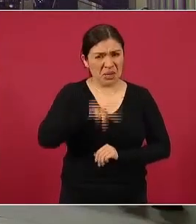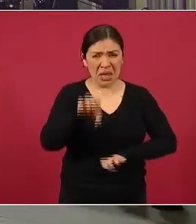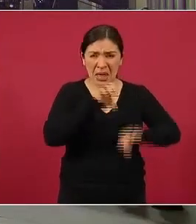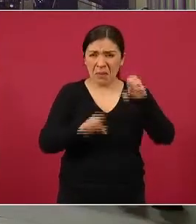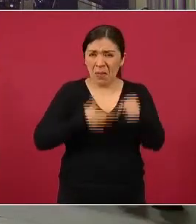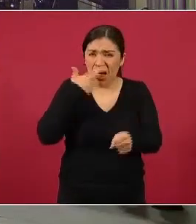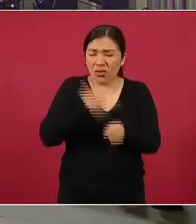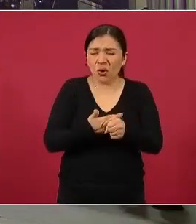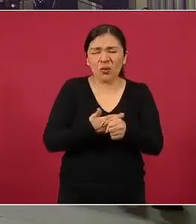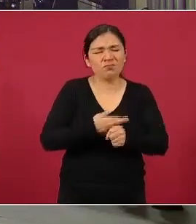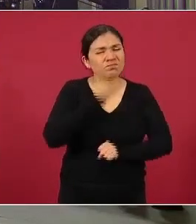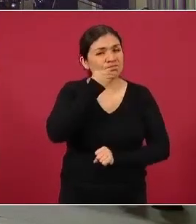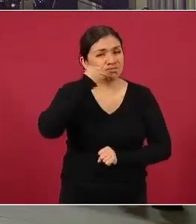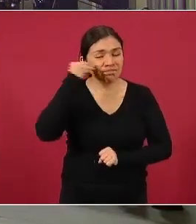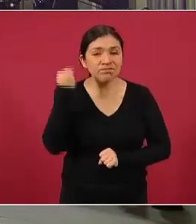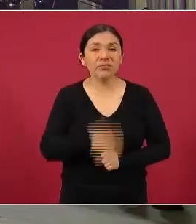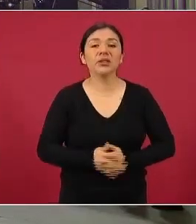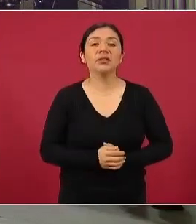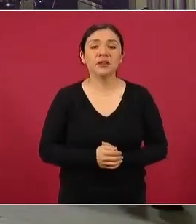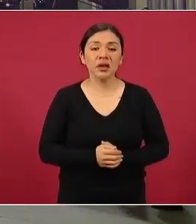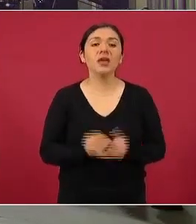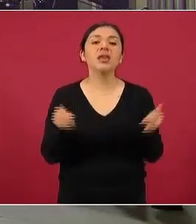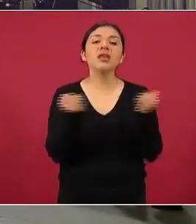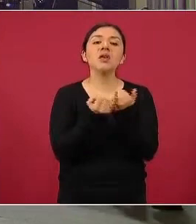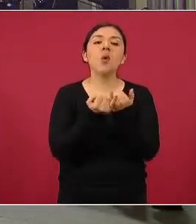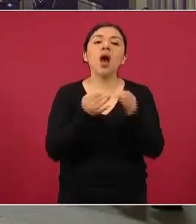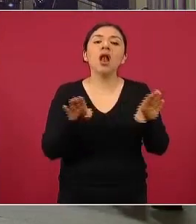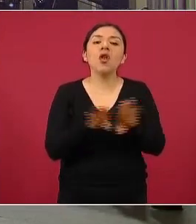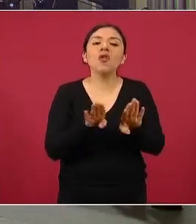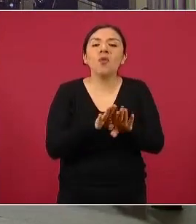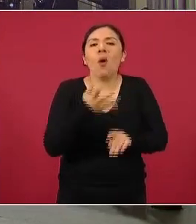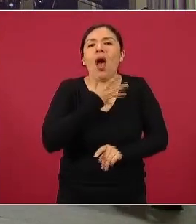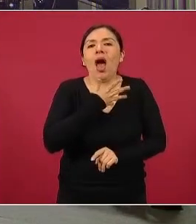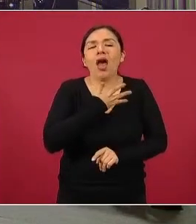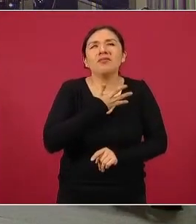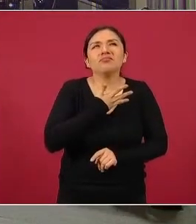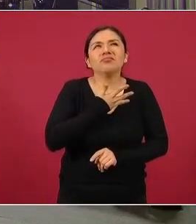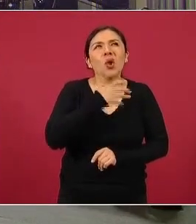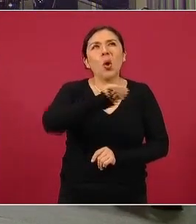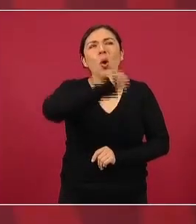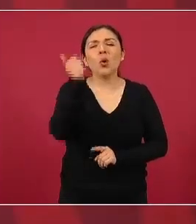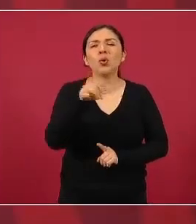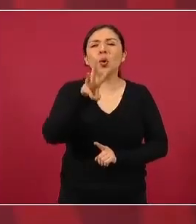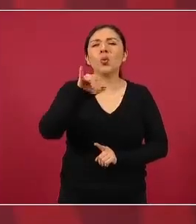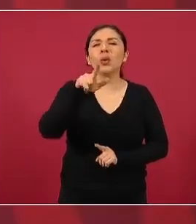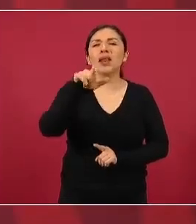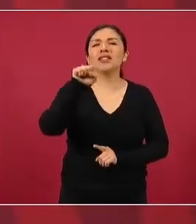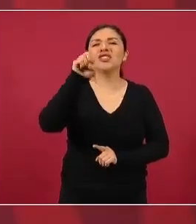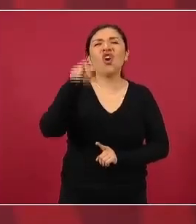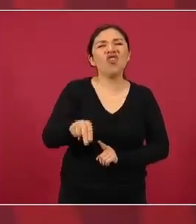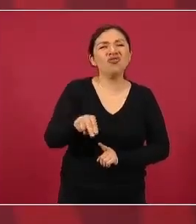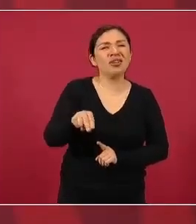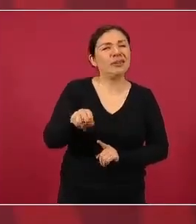embajadores, así como hay un Wilson que es preferible